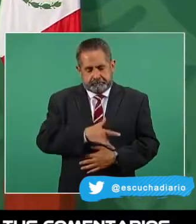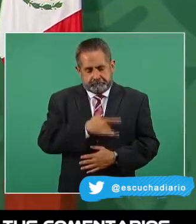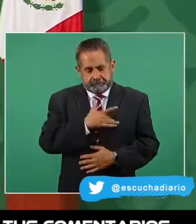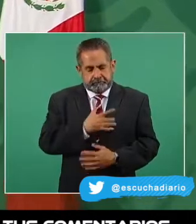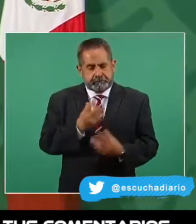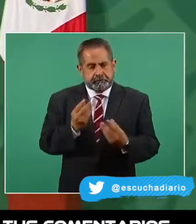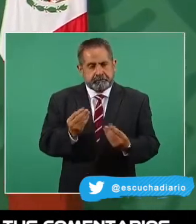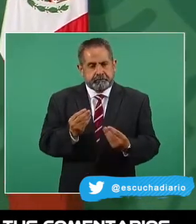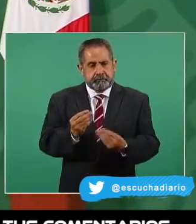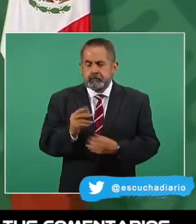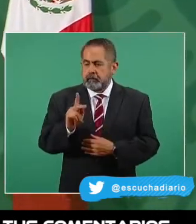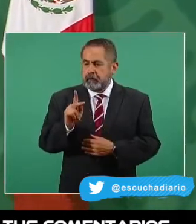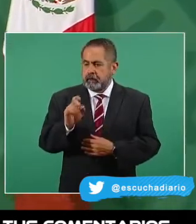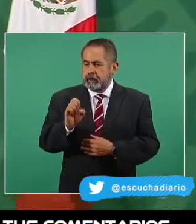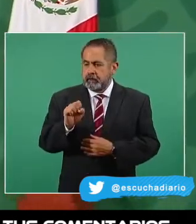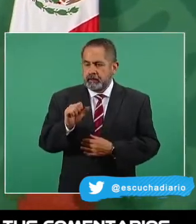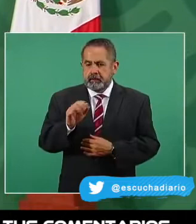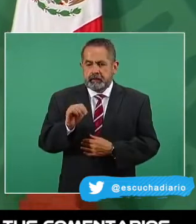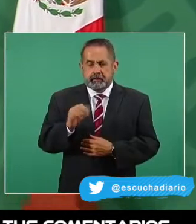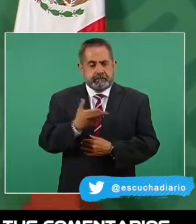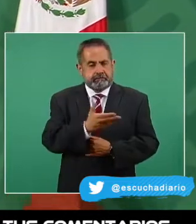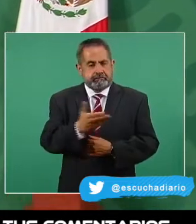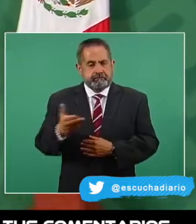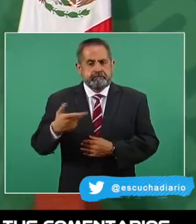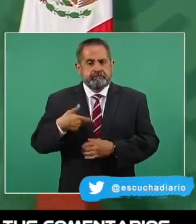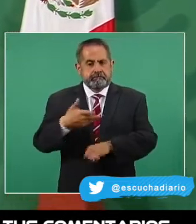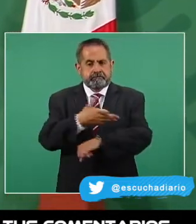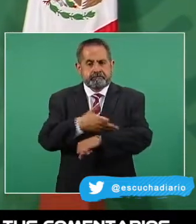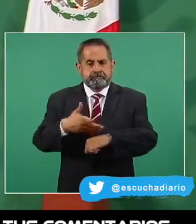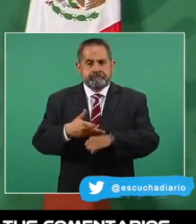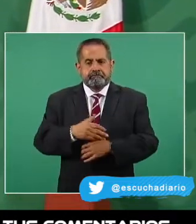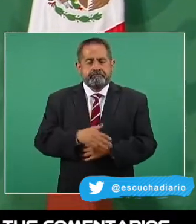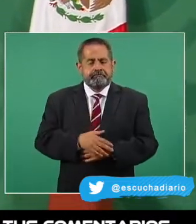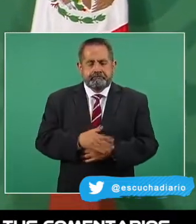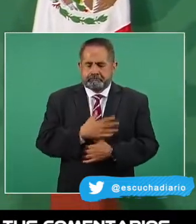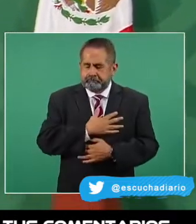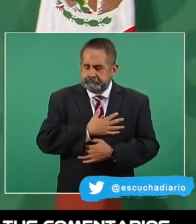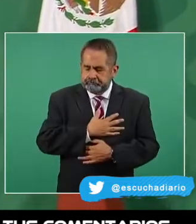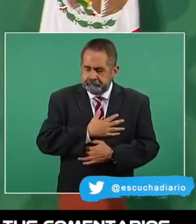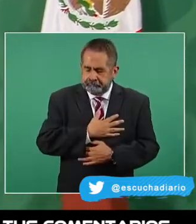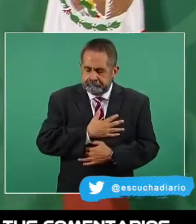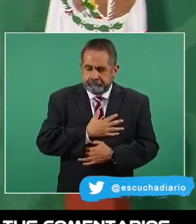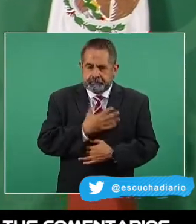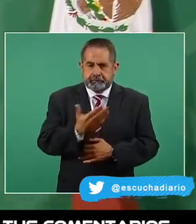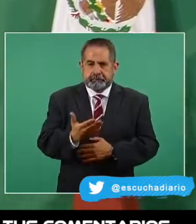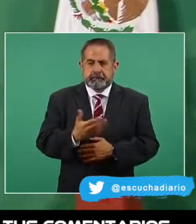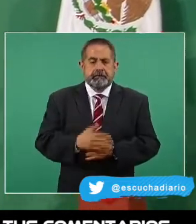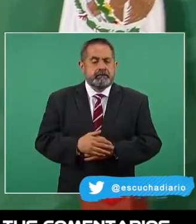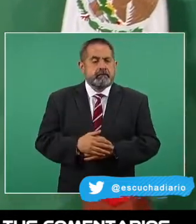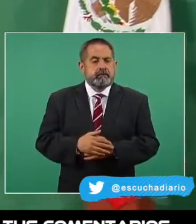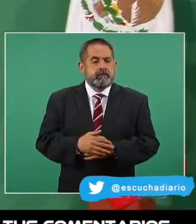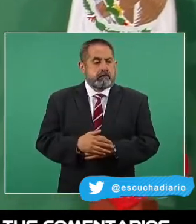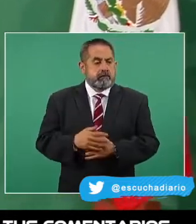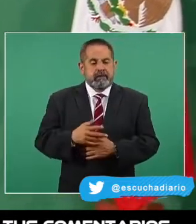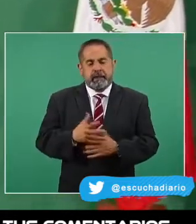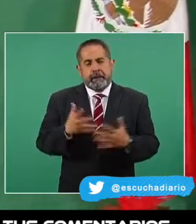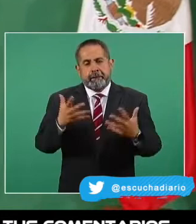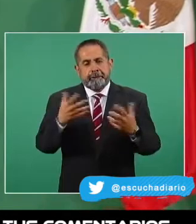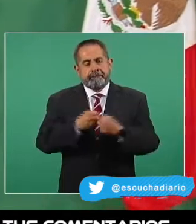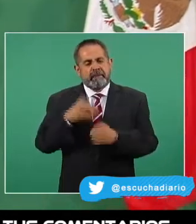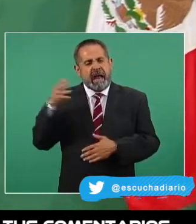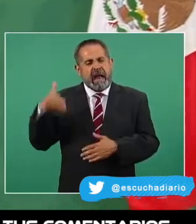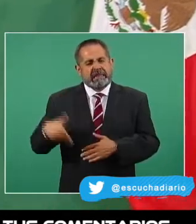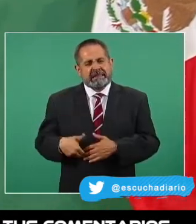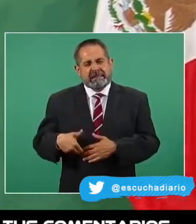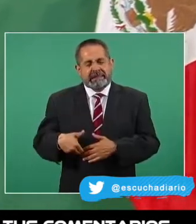esta línea ha estado rodeada de irregularidades, es un hecho que después del temblor de 2017, se denunciaron públicamente los